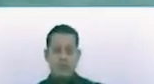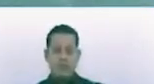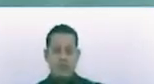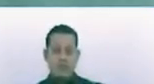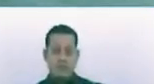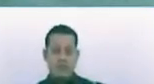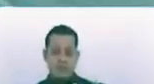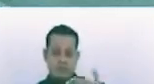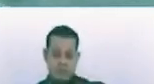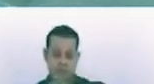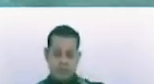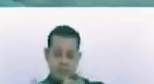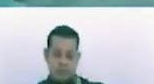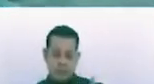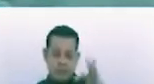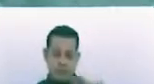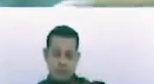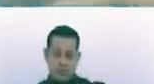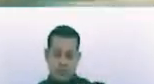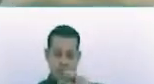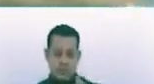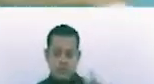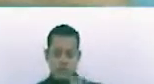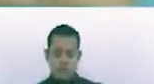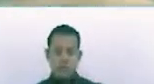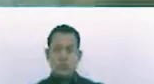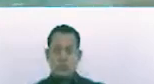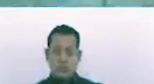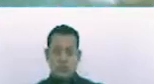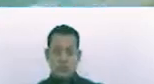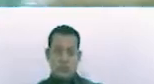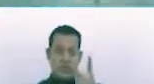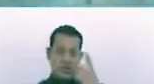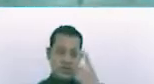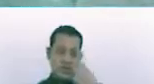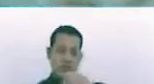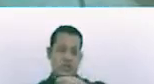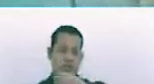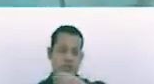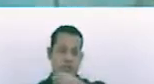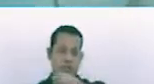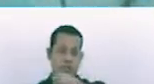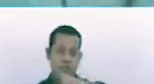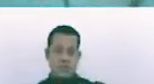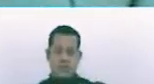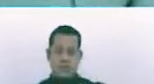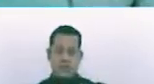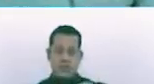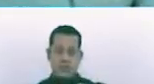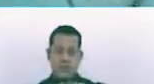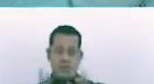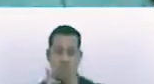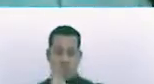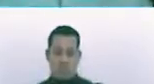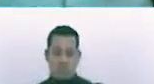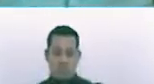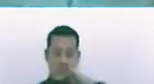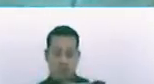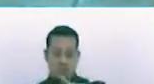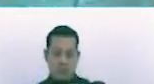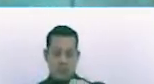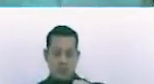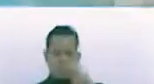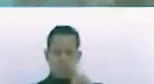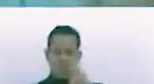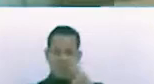de este proceso electoral que nosotros vamos a llevar es la falta de información, pero de la Comisión de Reformas Electorales. Por ahí